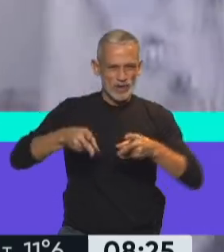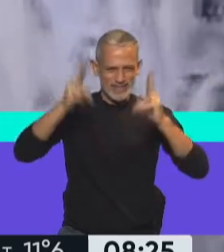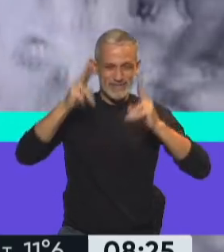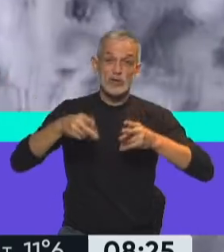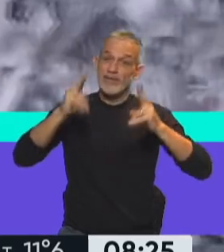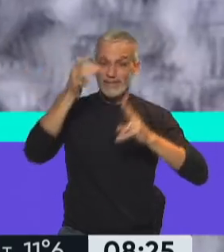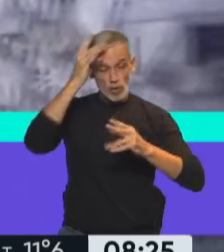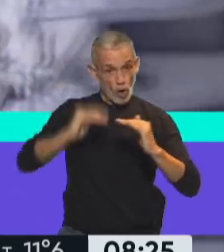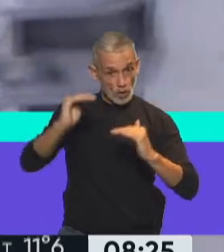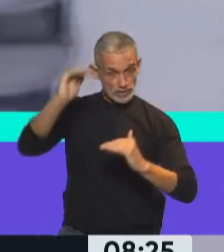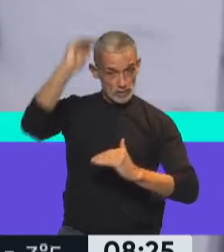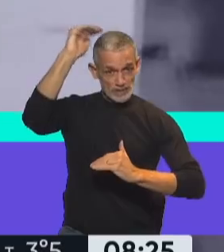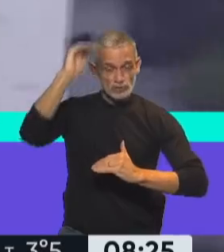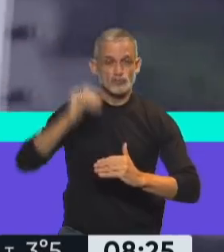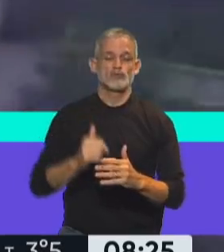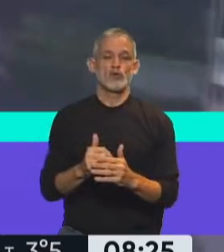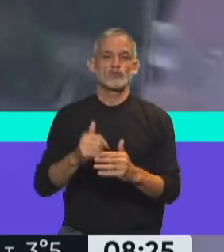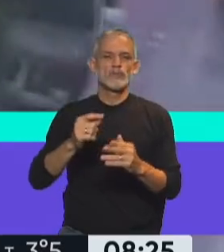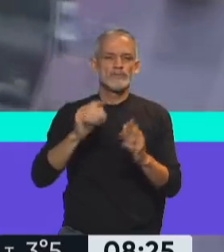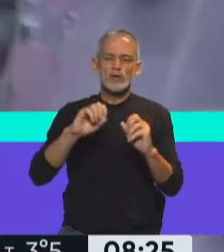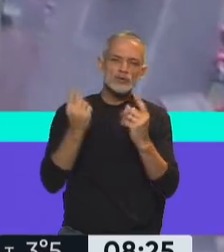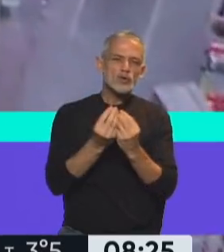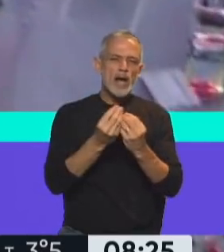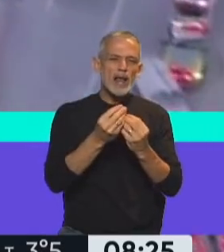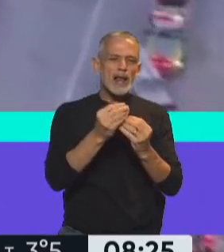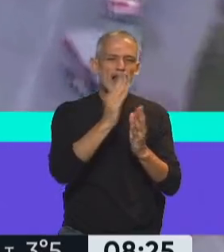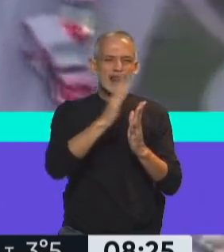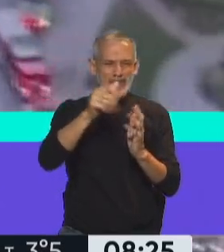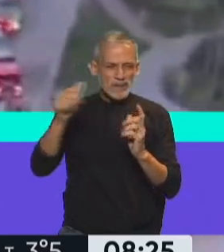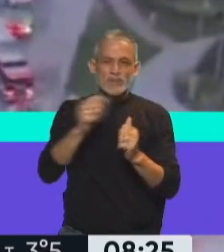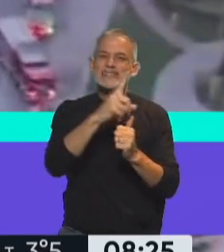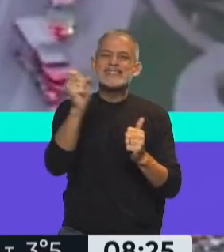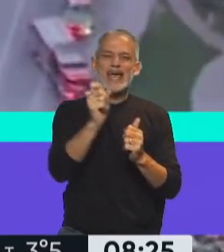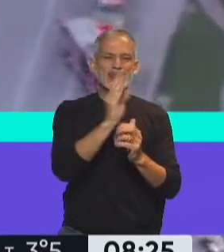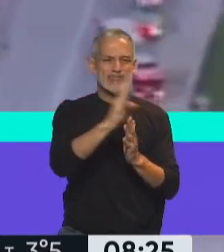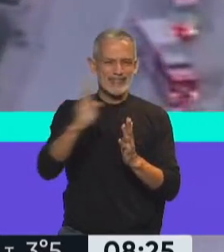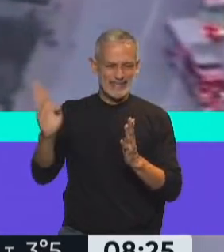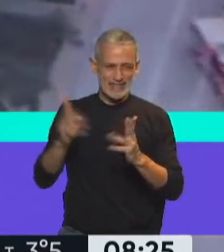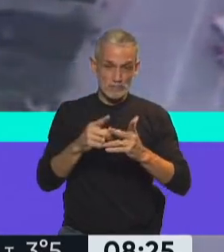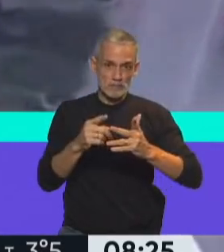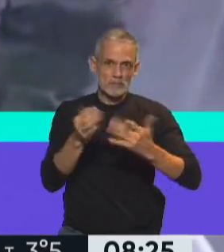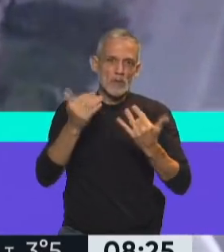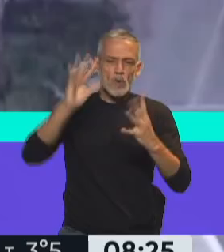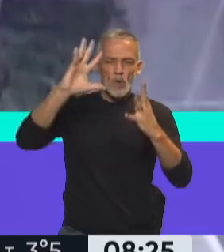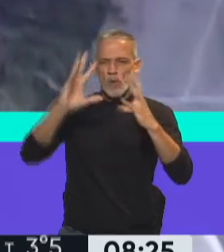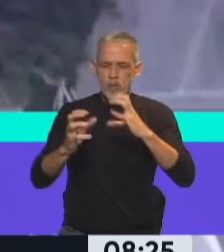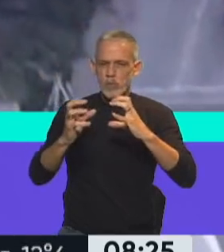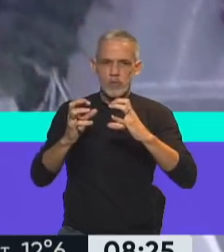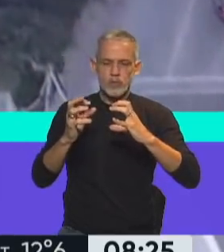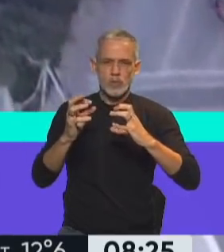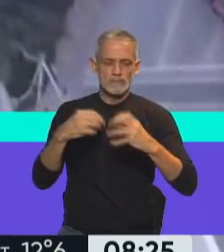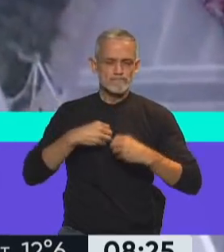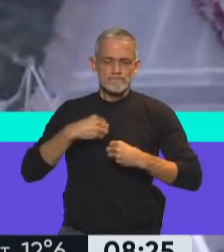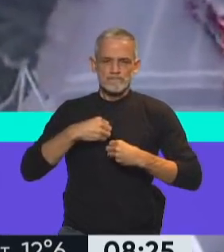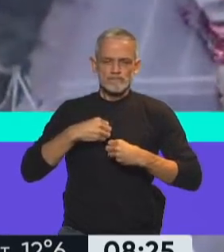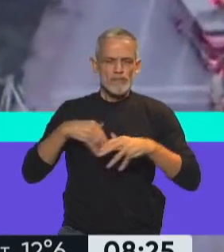edificio de 12 pisos con 100 departamentos que, según los vecinos, se derrumbó y provocó una sensación